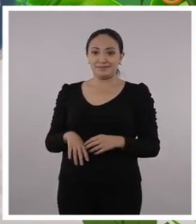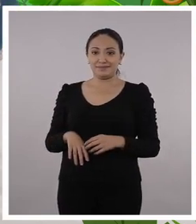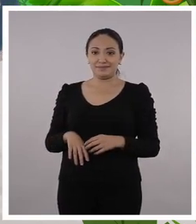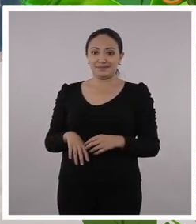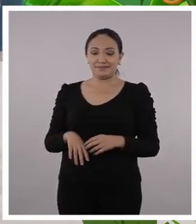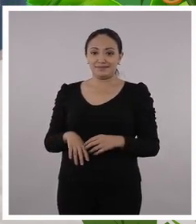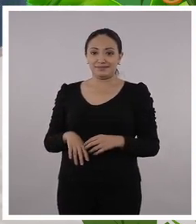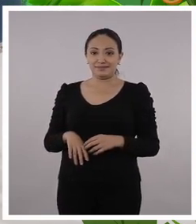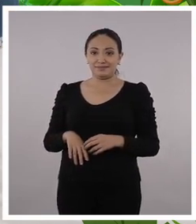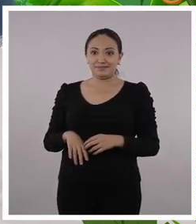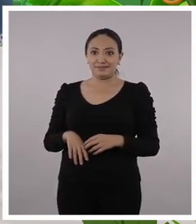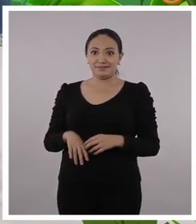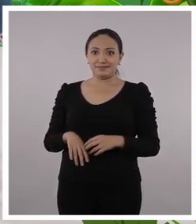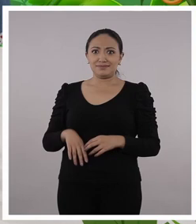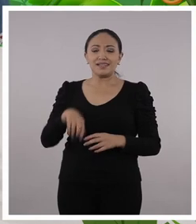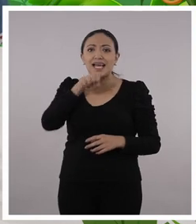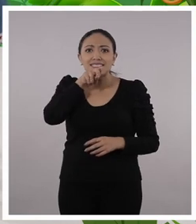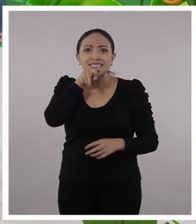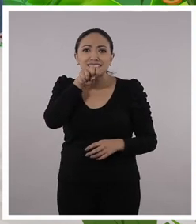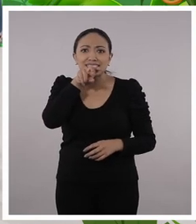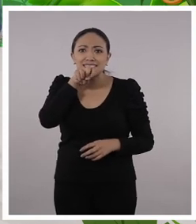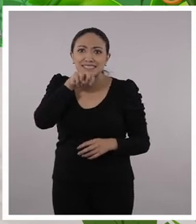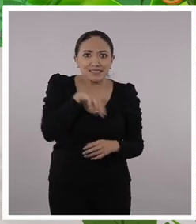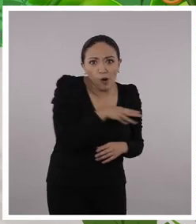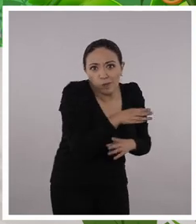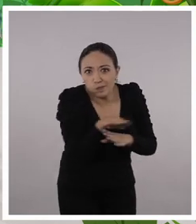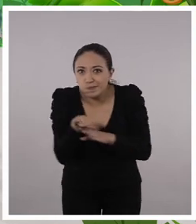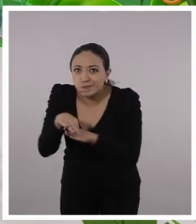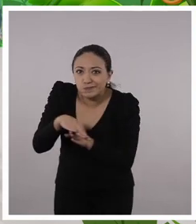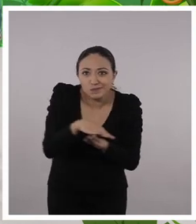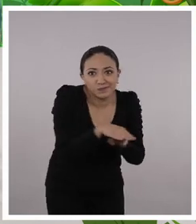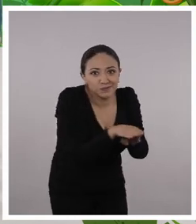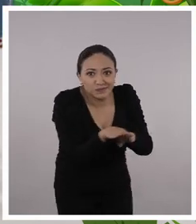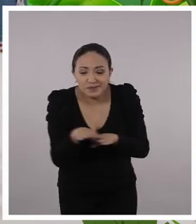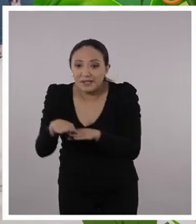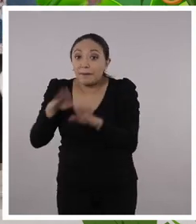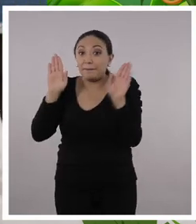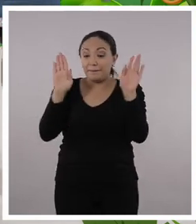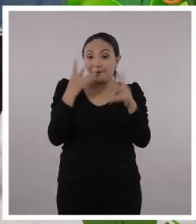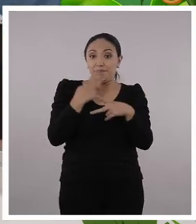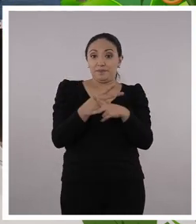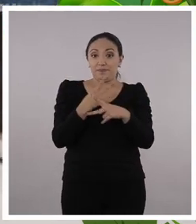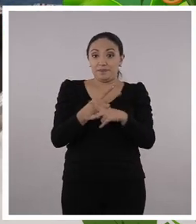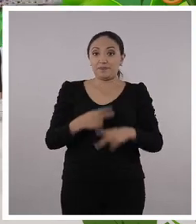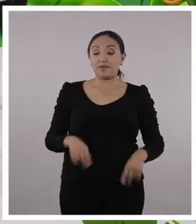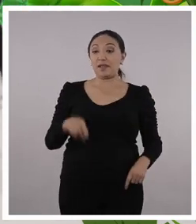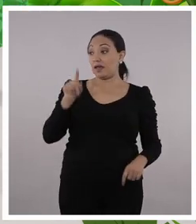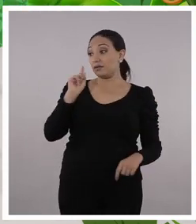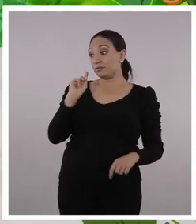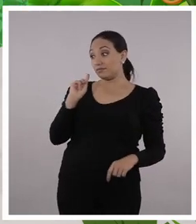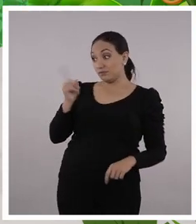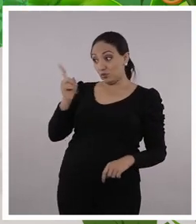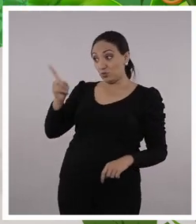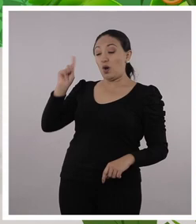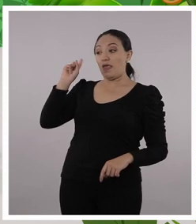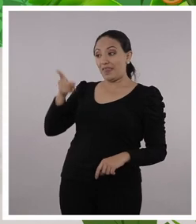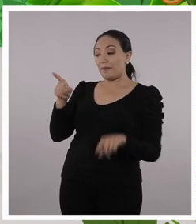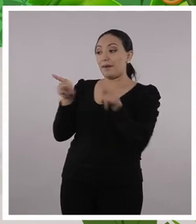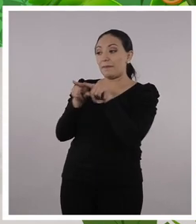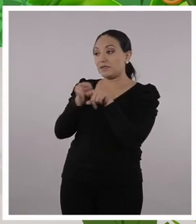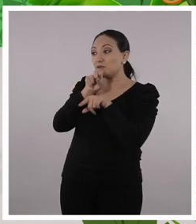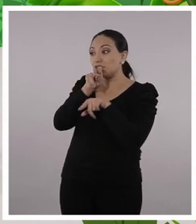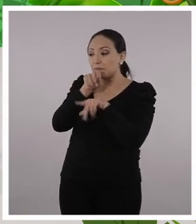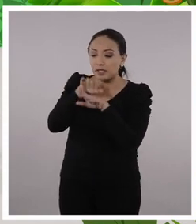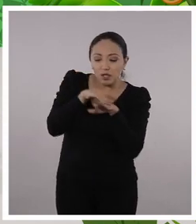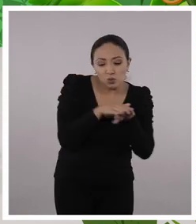tres. ¡Ay! Una serpiente. Una serpiente. Eso se ve peligroso. Recuerda, Jessy, tienes que